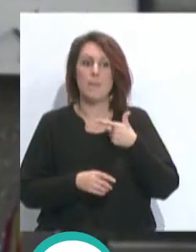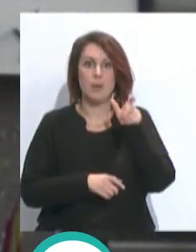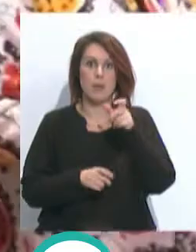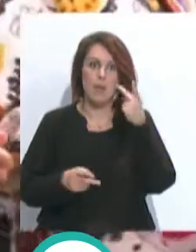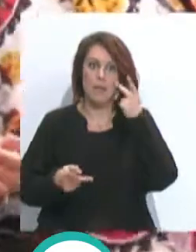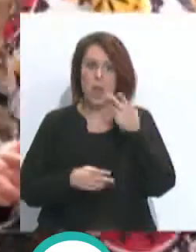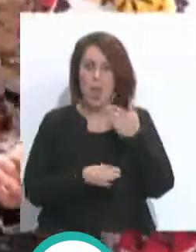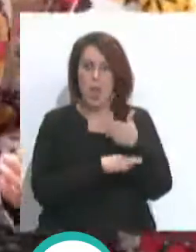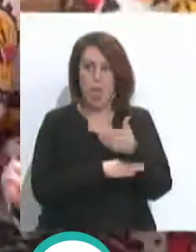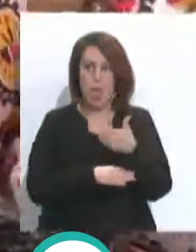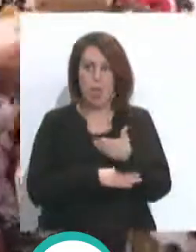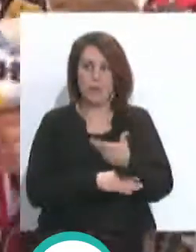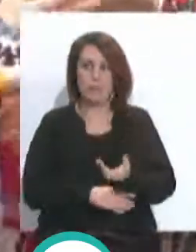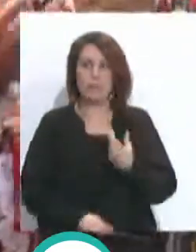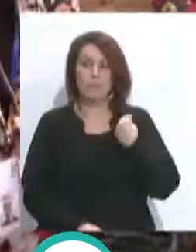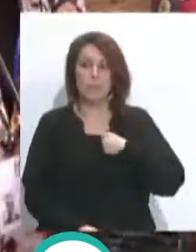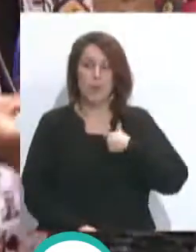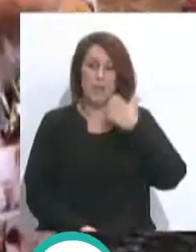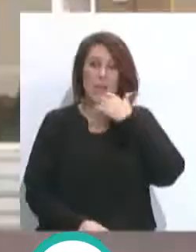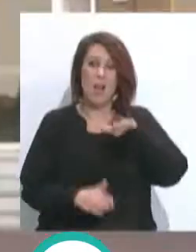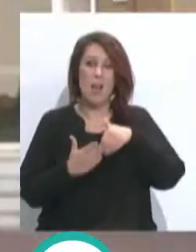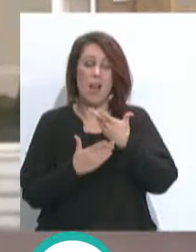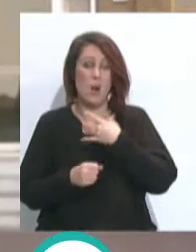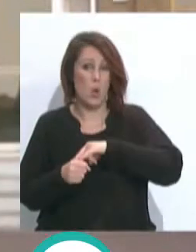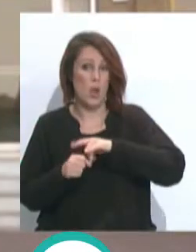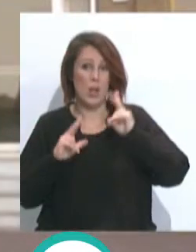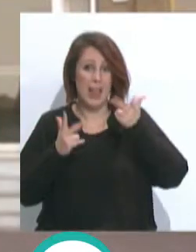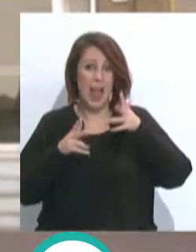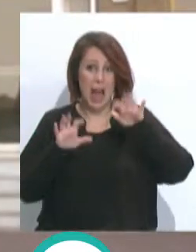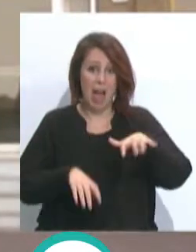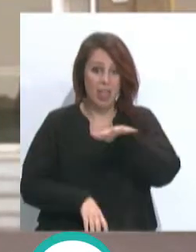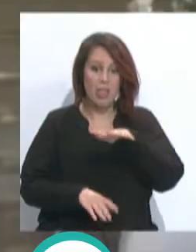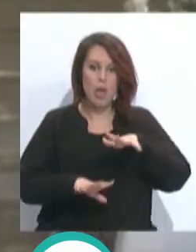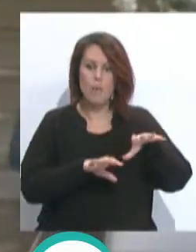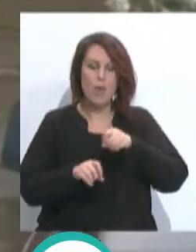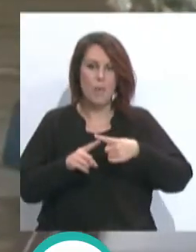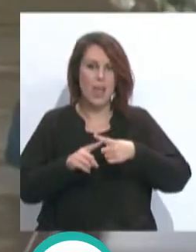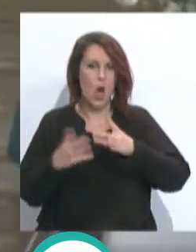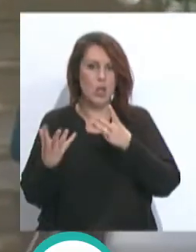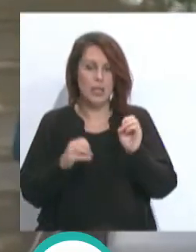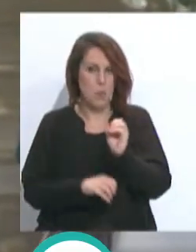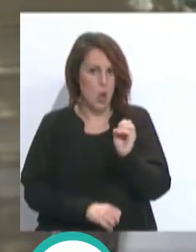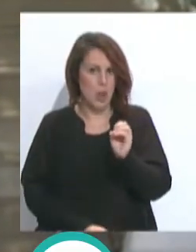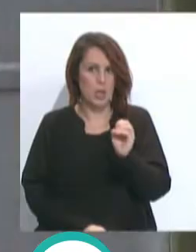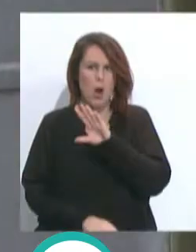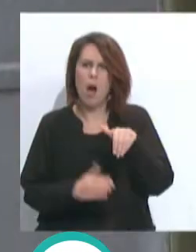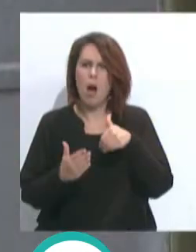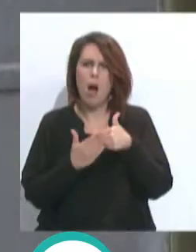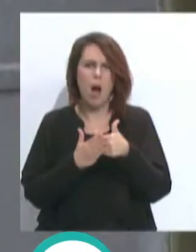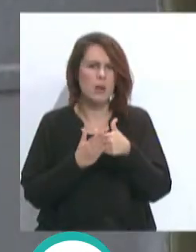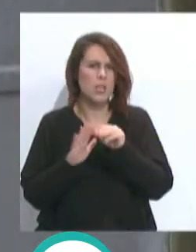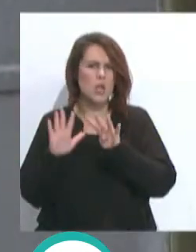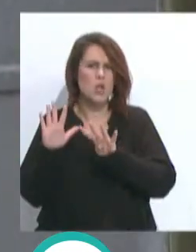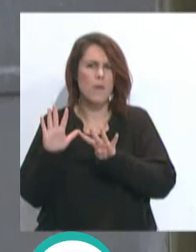de visitantes. Así, de sábado a lunes, los hoteles de Cádiz tuvieron una ocupación media del 80%, llegando al pico